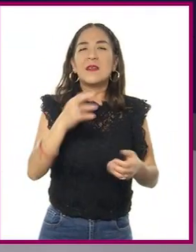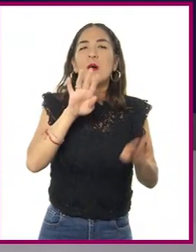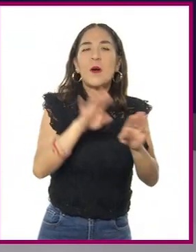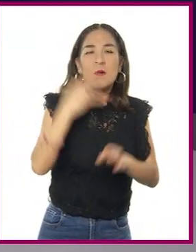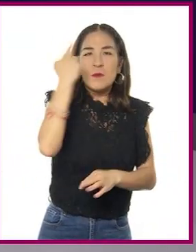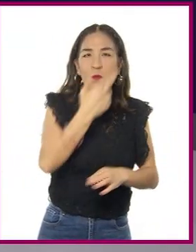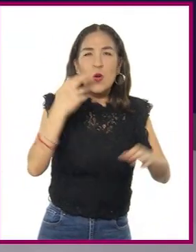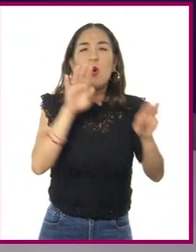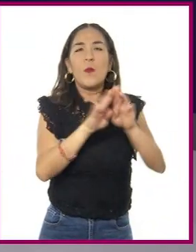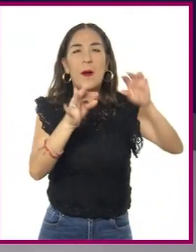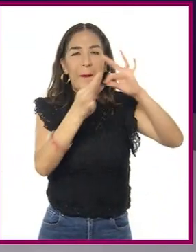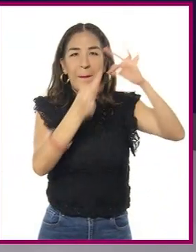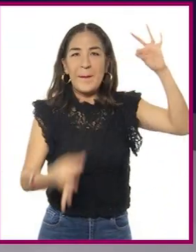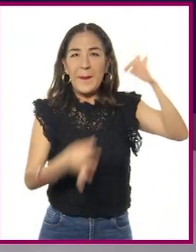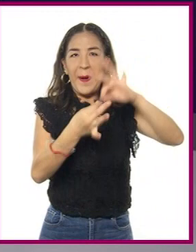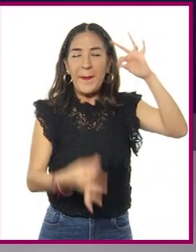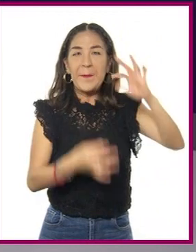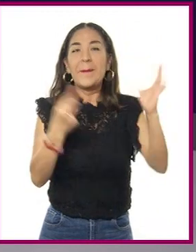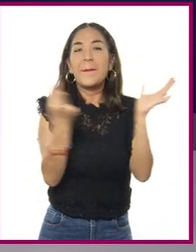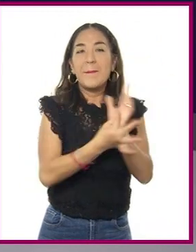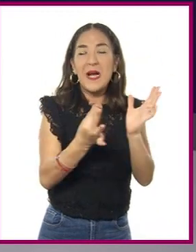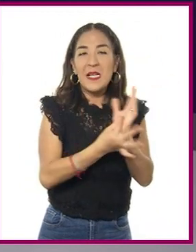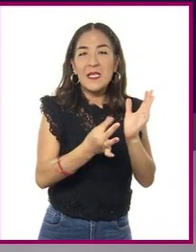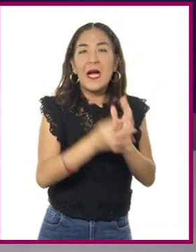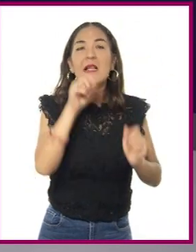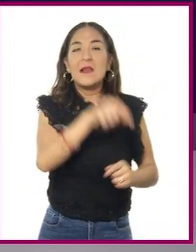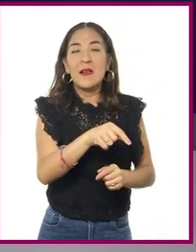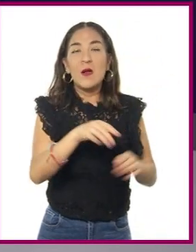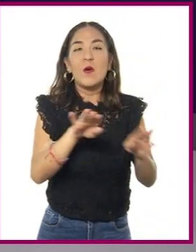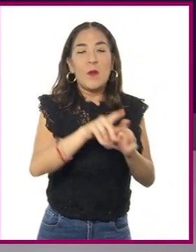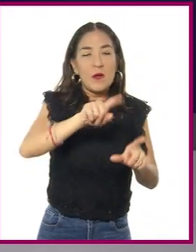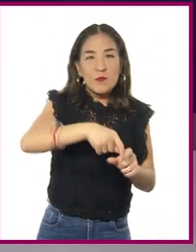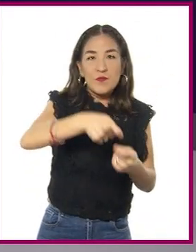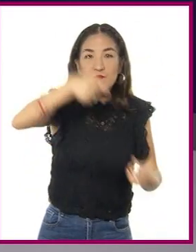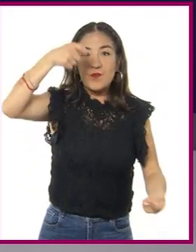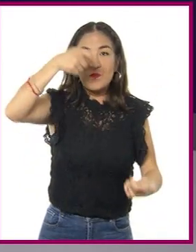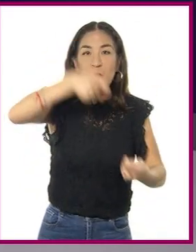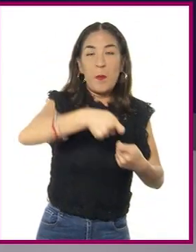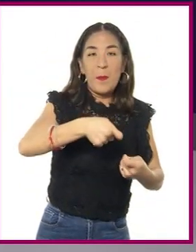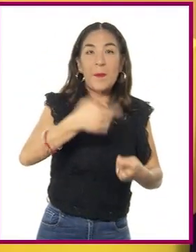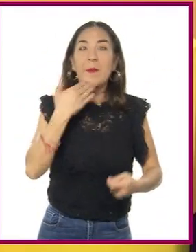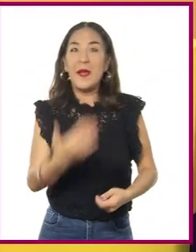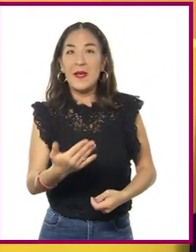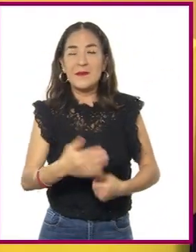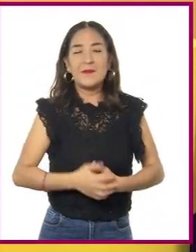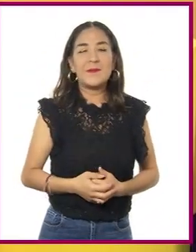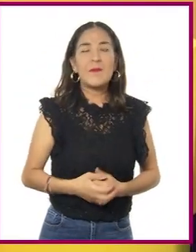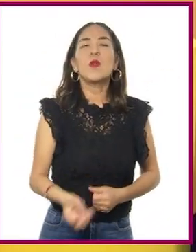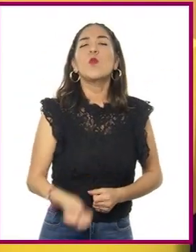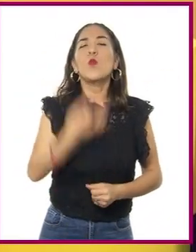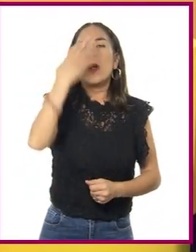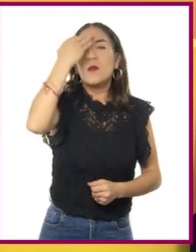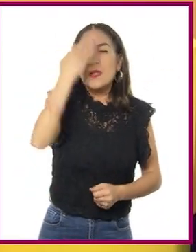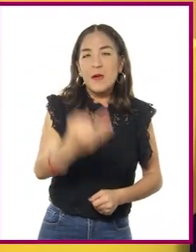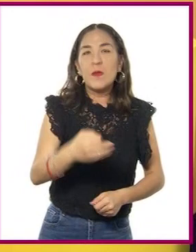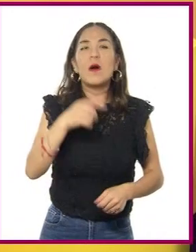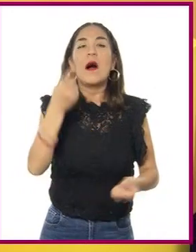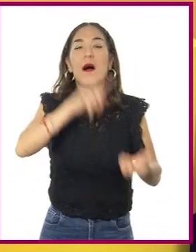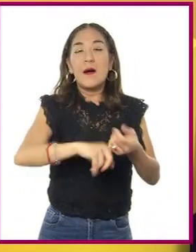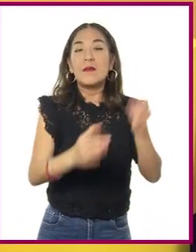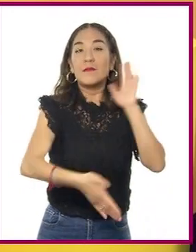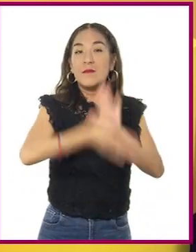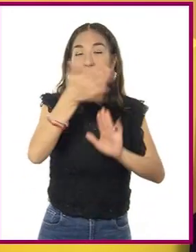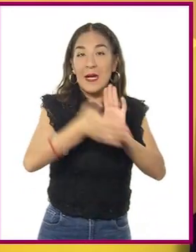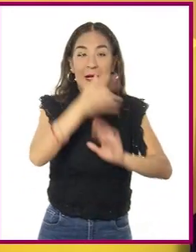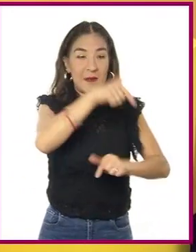por un resorte de metal entre los límites de la elasticidad perfecta, cuánto tiempo toma la construcción